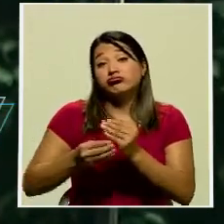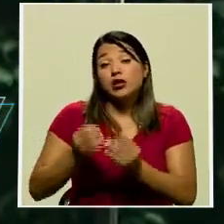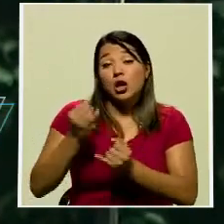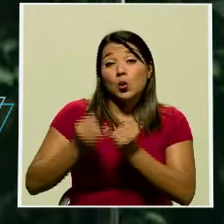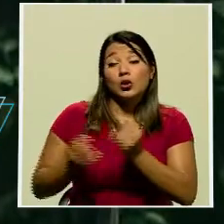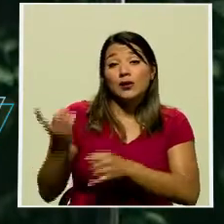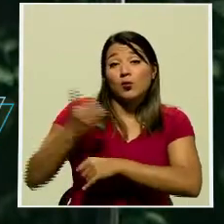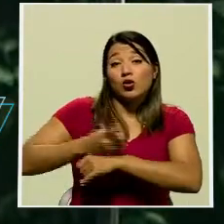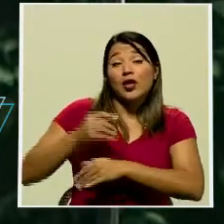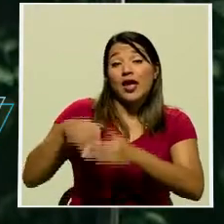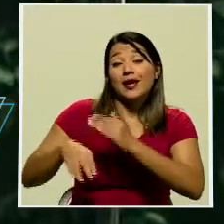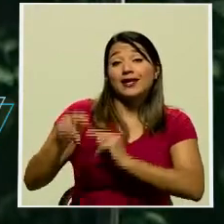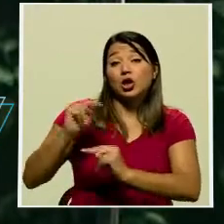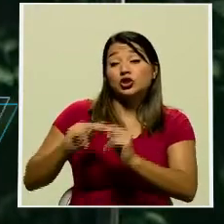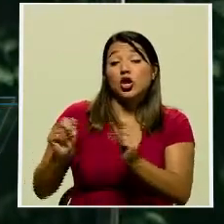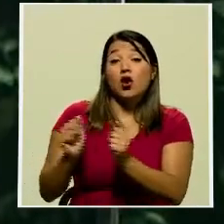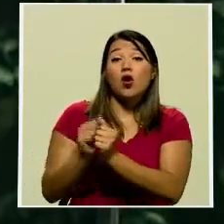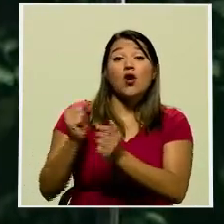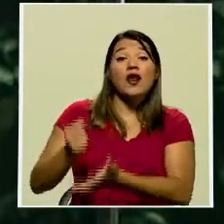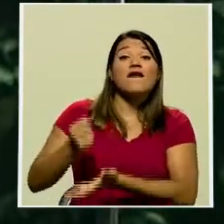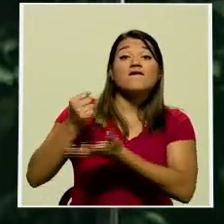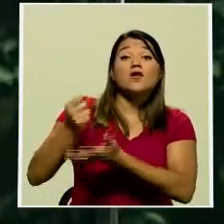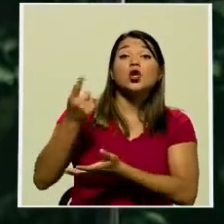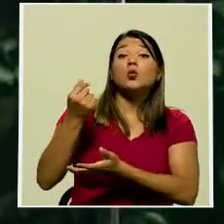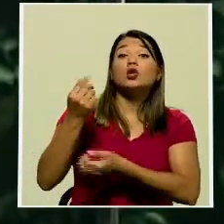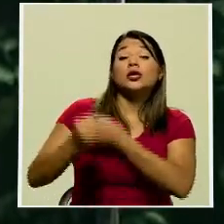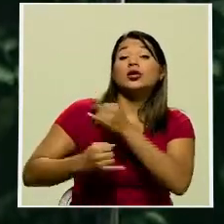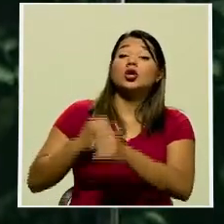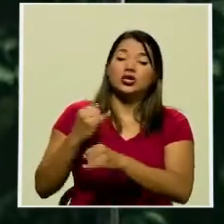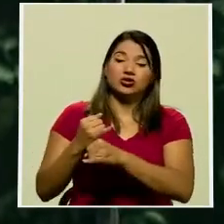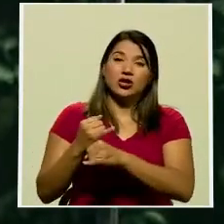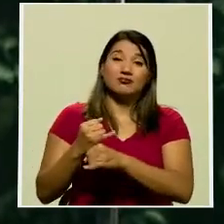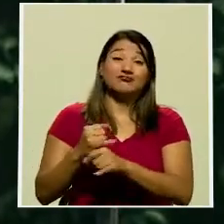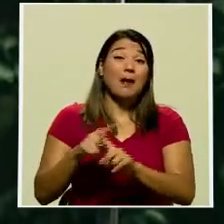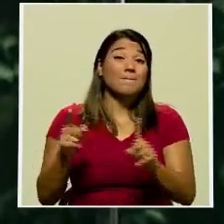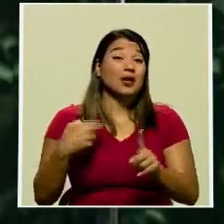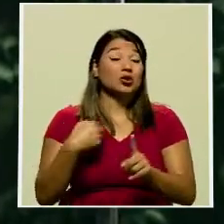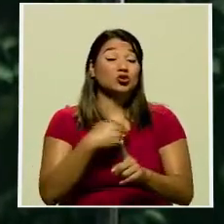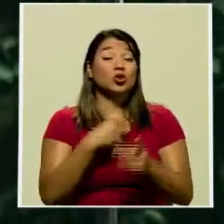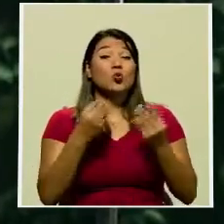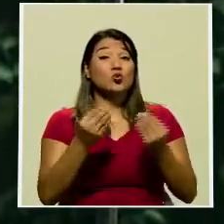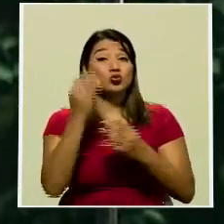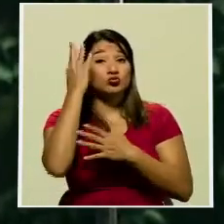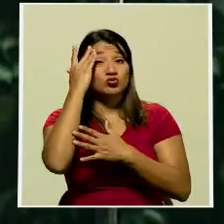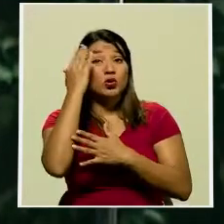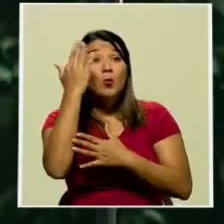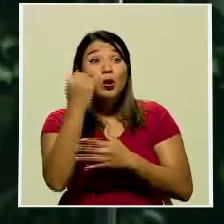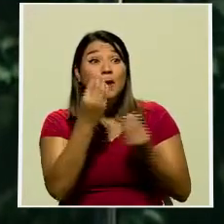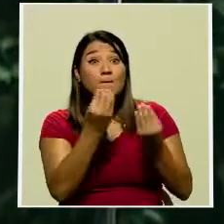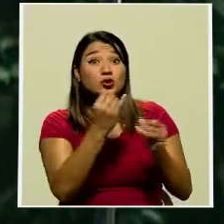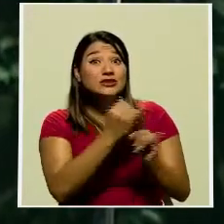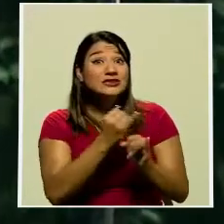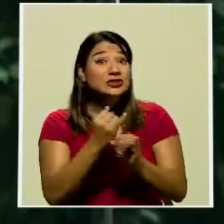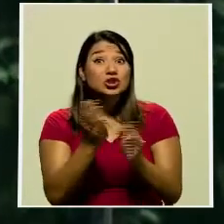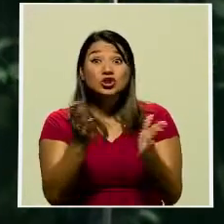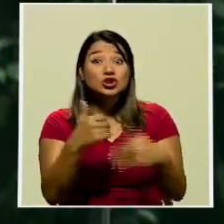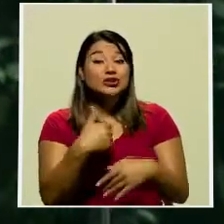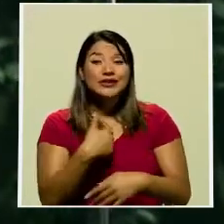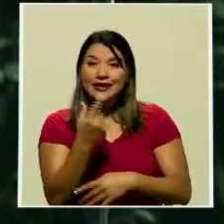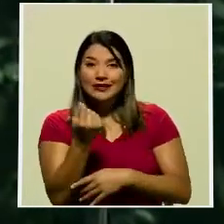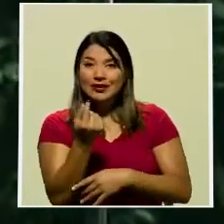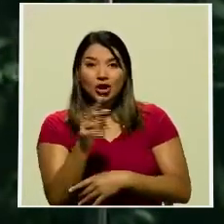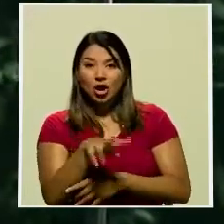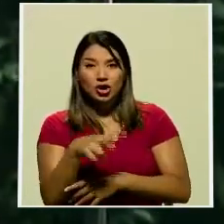Monetario Internacional. Nos preocupa muchísimo porque ciertamente hay instituciones que más bien necesitan inyección de recursos, que no